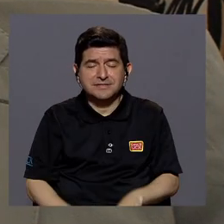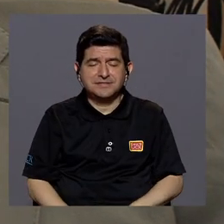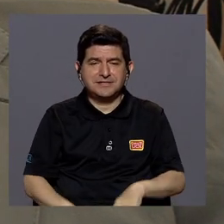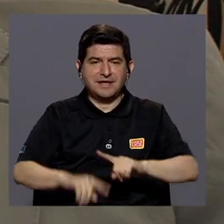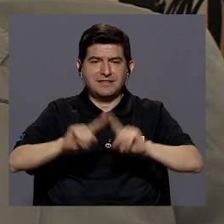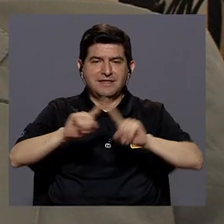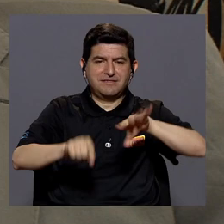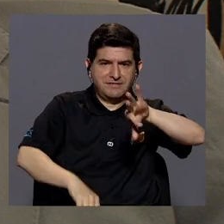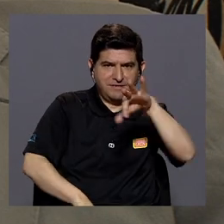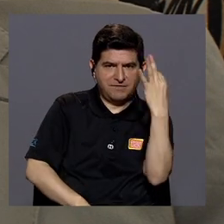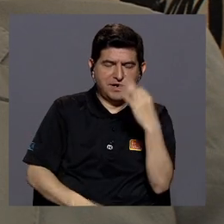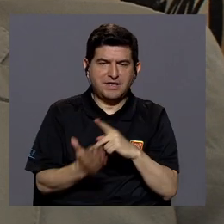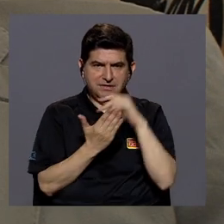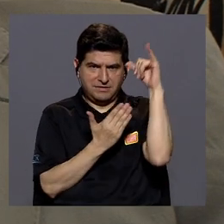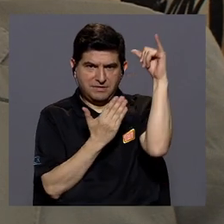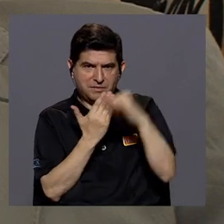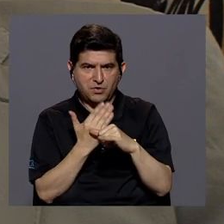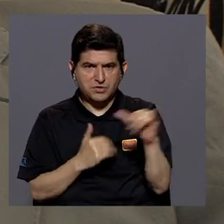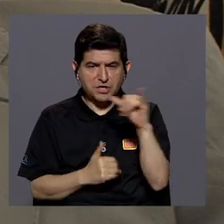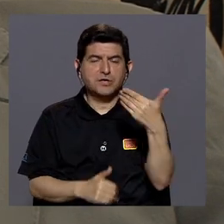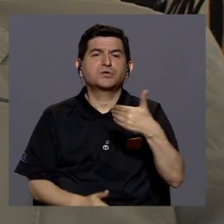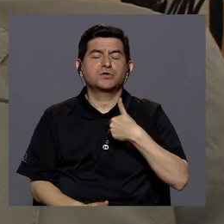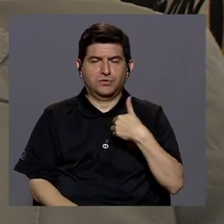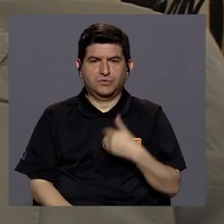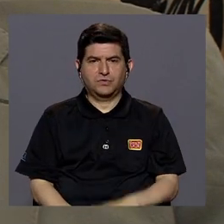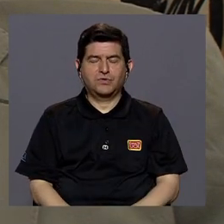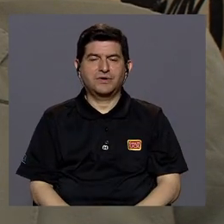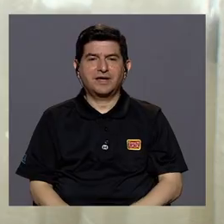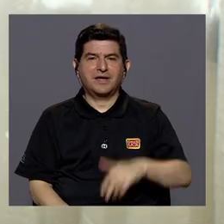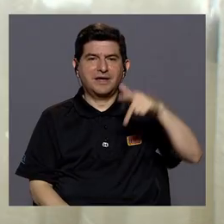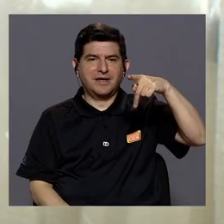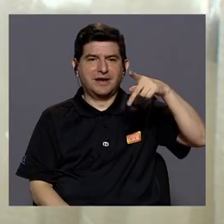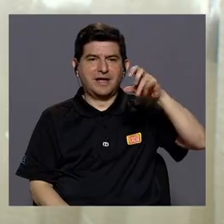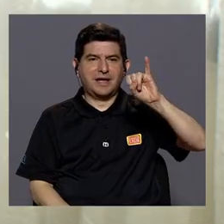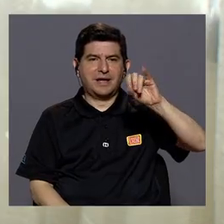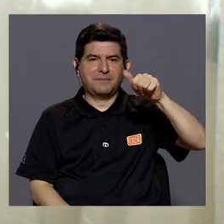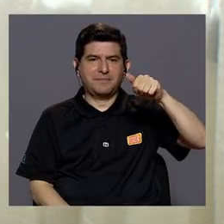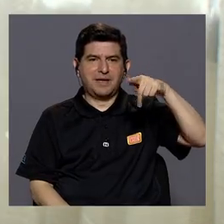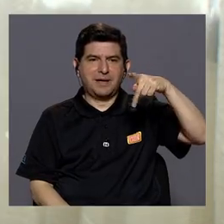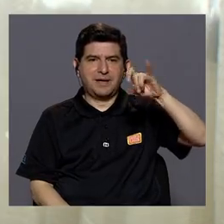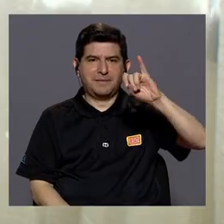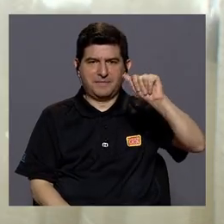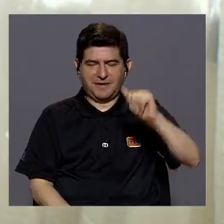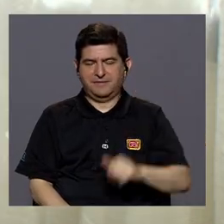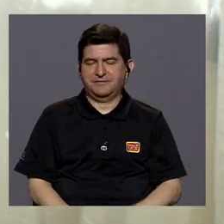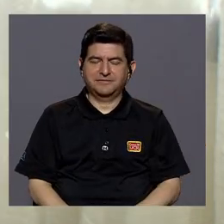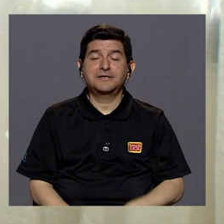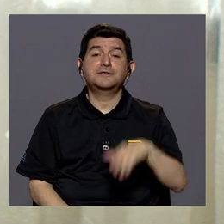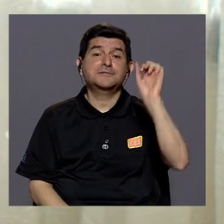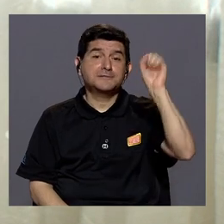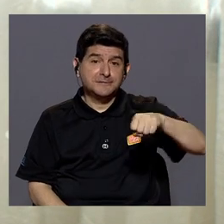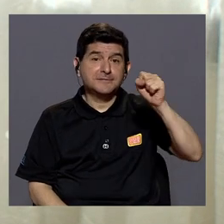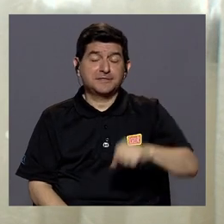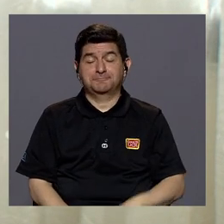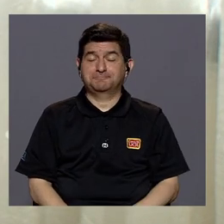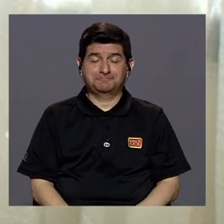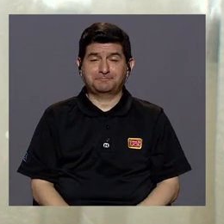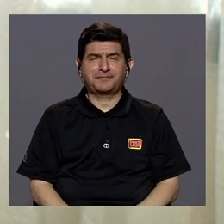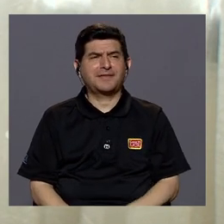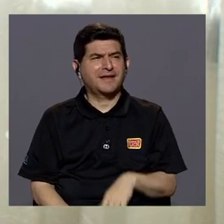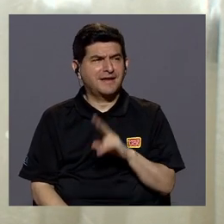diferente un proyecto que él también tenía, que era la Pia Pia. Sí. Correcto. En